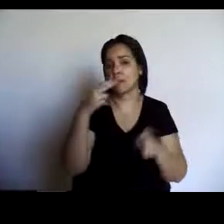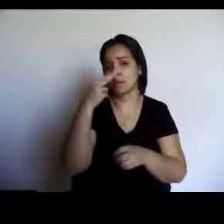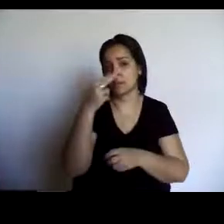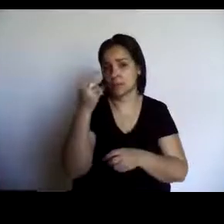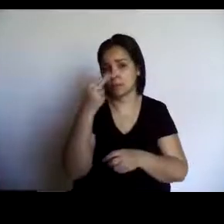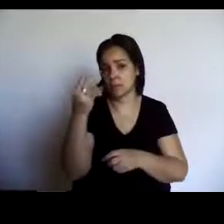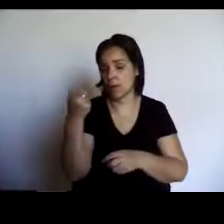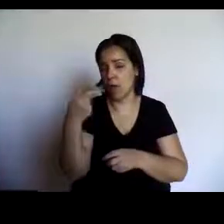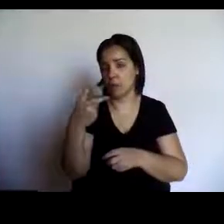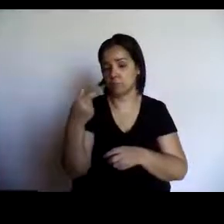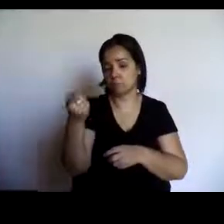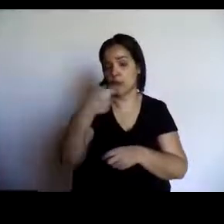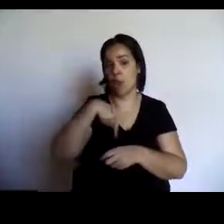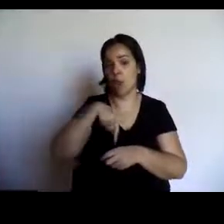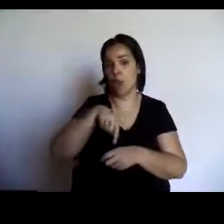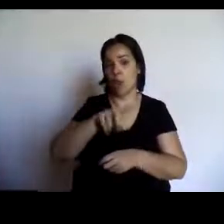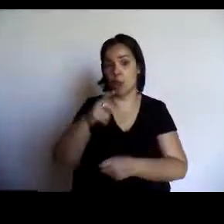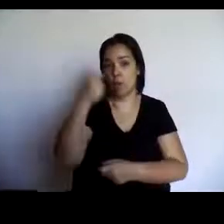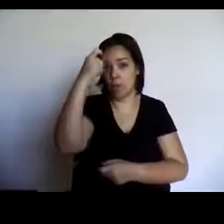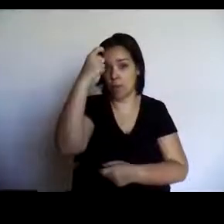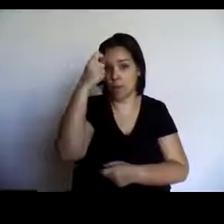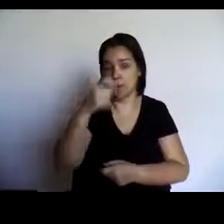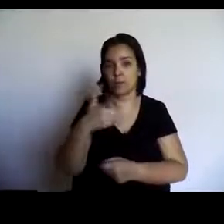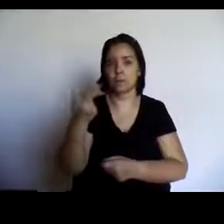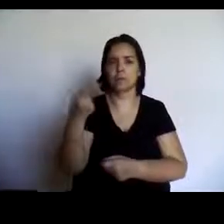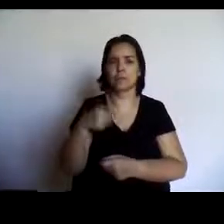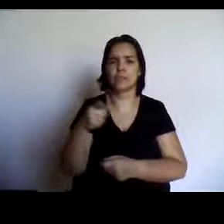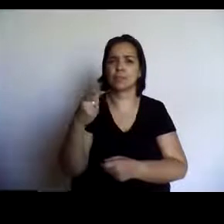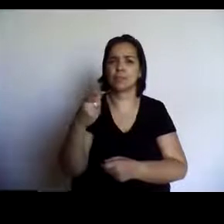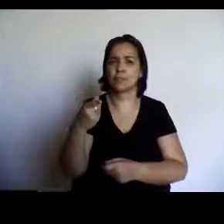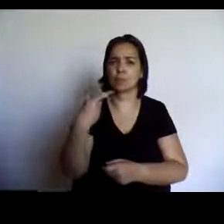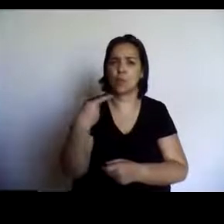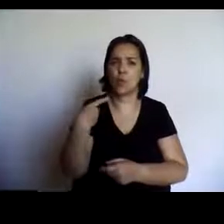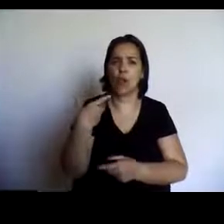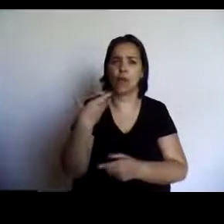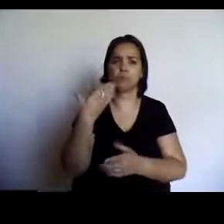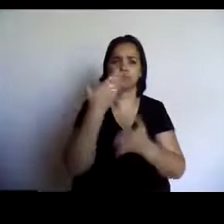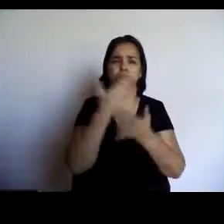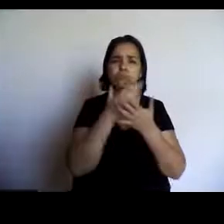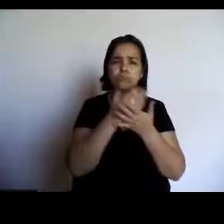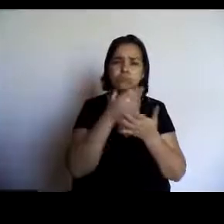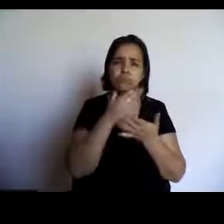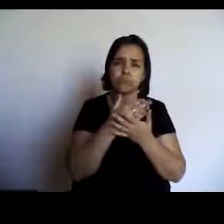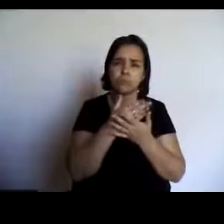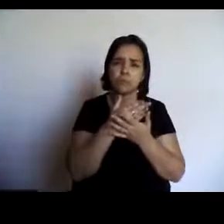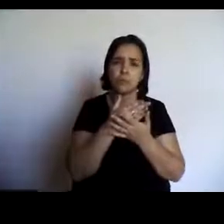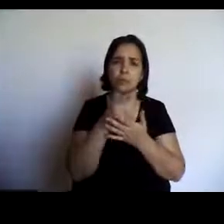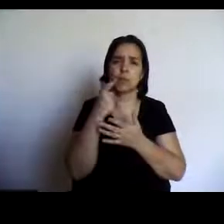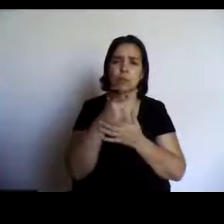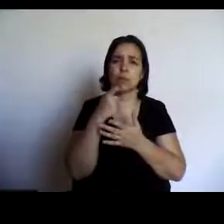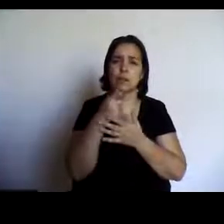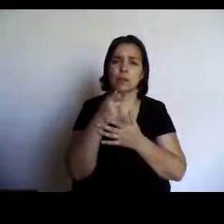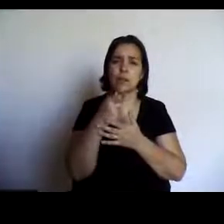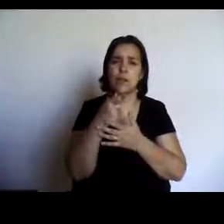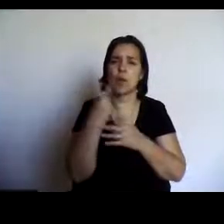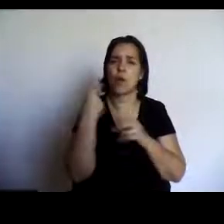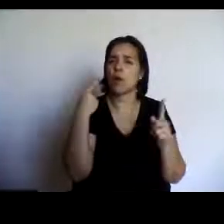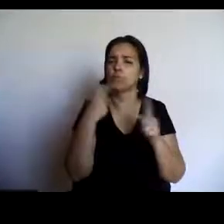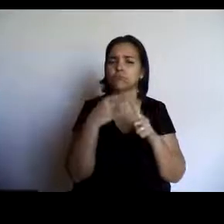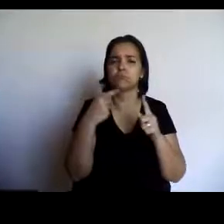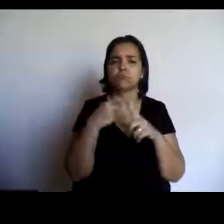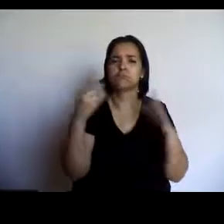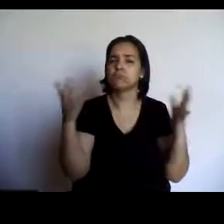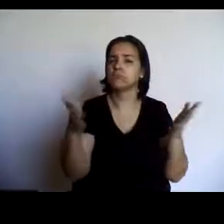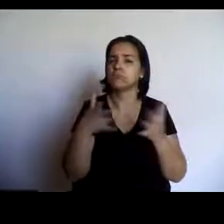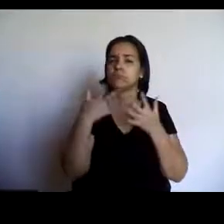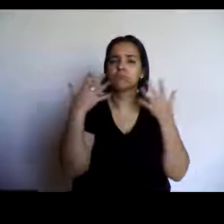nuestros municipios. Llevamos a cabo también el estudio de cuáles son las prioridades que se van estableciendo en